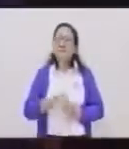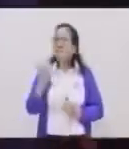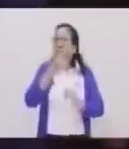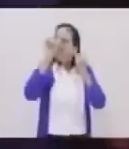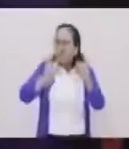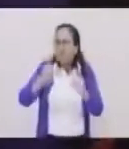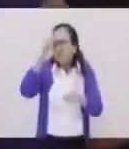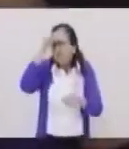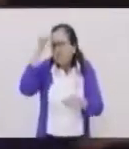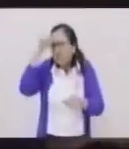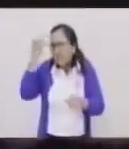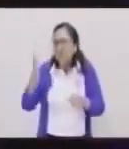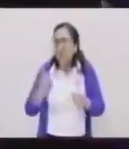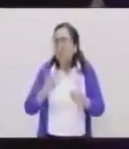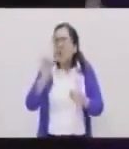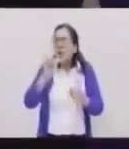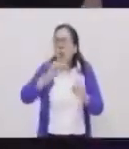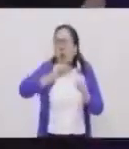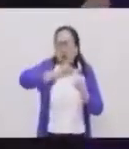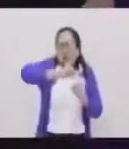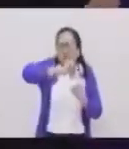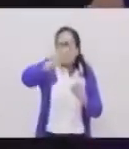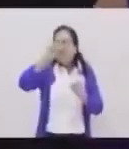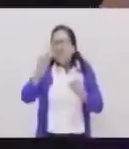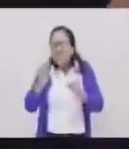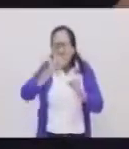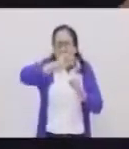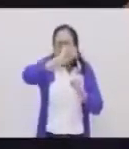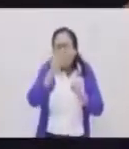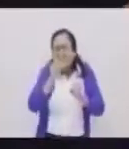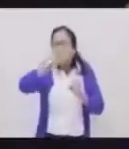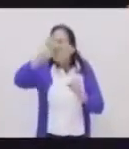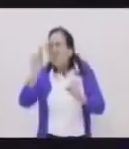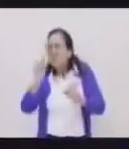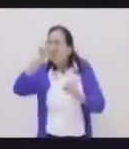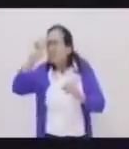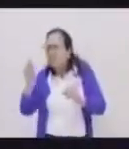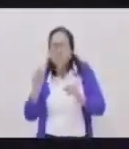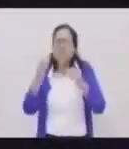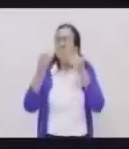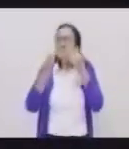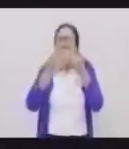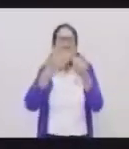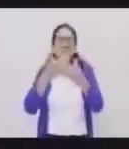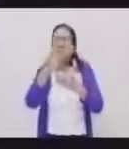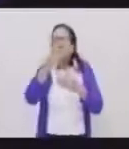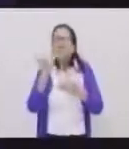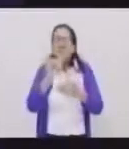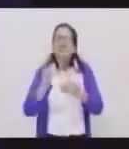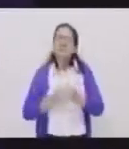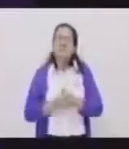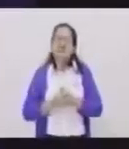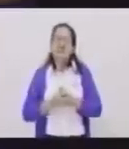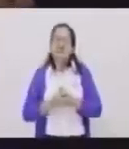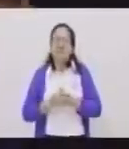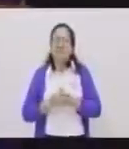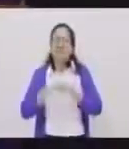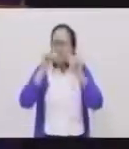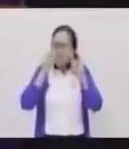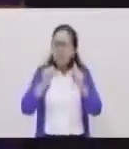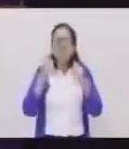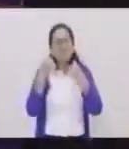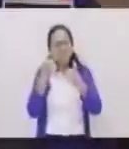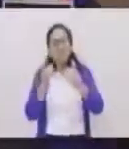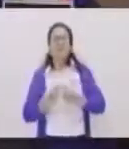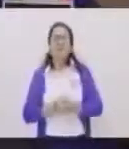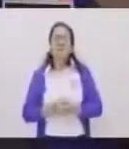También puedes trabajar en forma de copitos. Si te das cuenta, aquí está el movimiento como que si va saltando el conejito, ¿verdad? Hasta encontrar